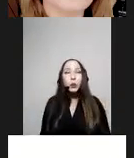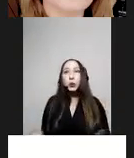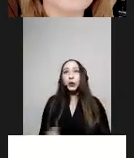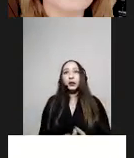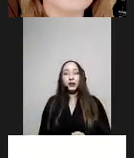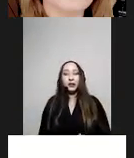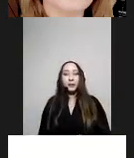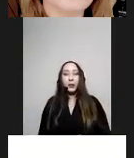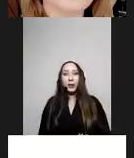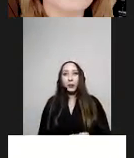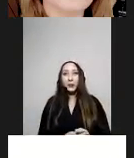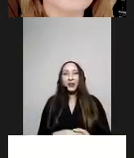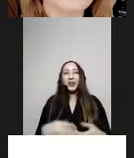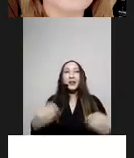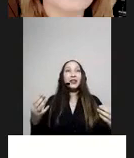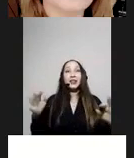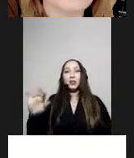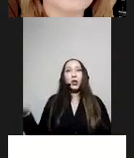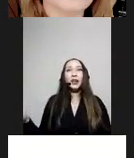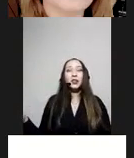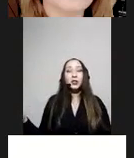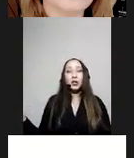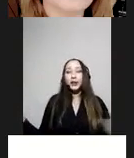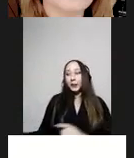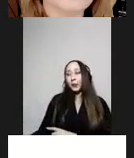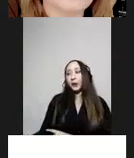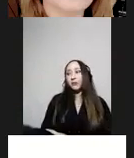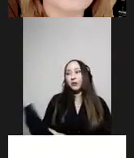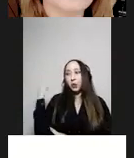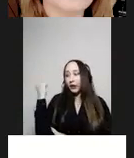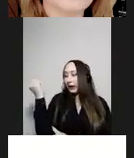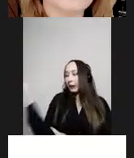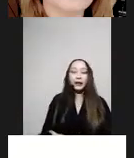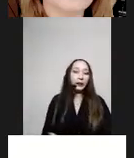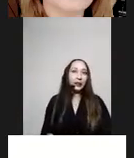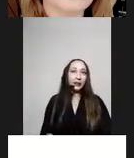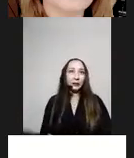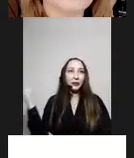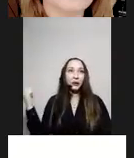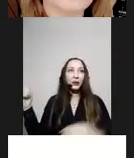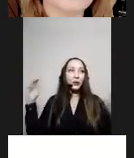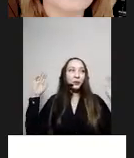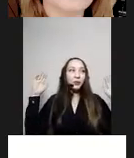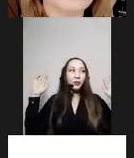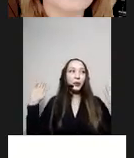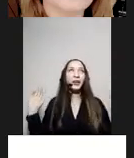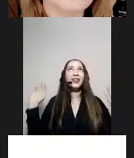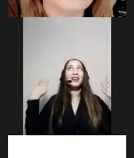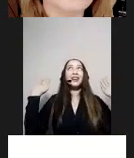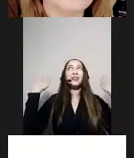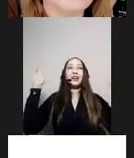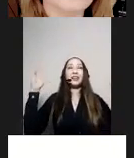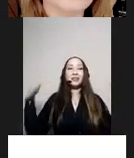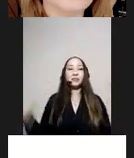salud en mi cuerpo. Imagínate solo eso, solamente por subir y bajar el brazo, o subir